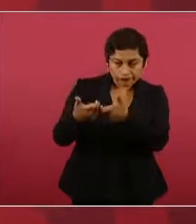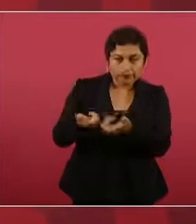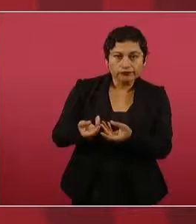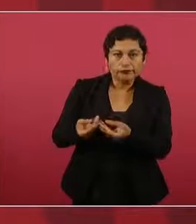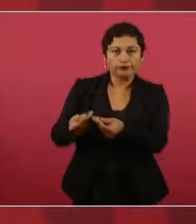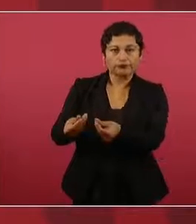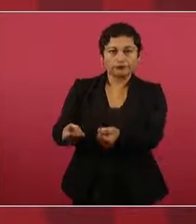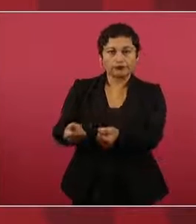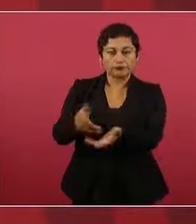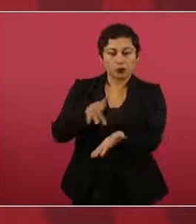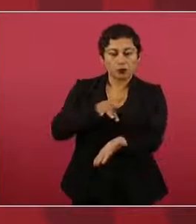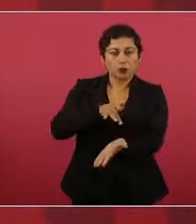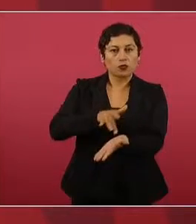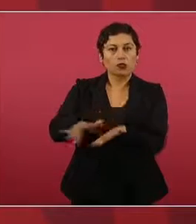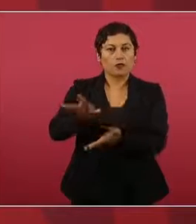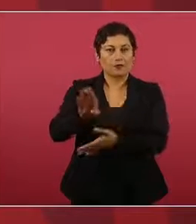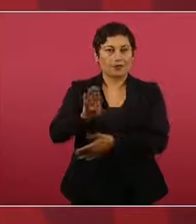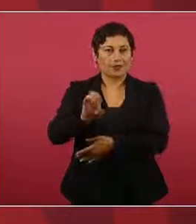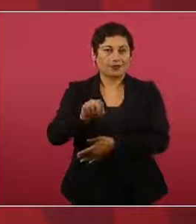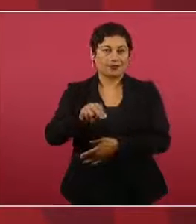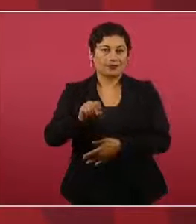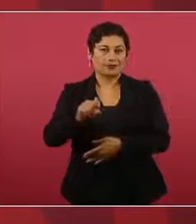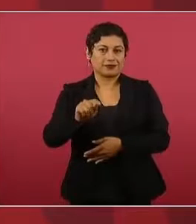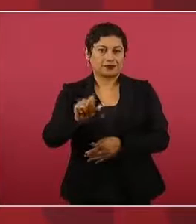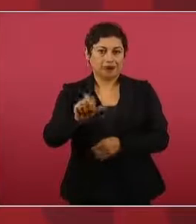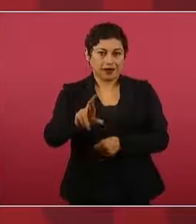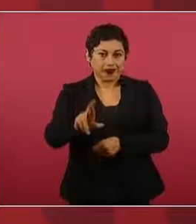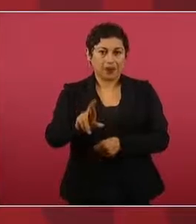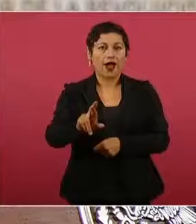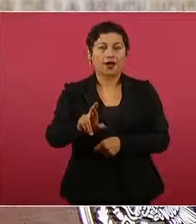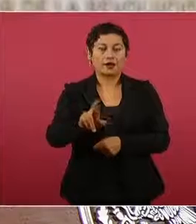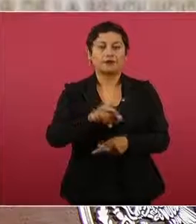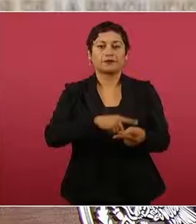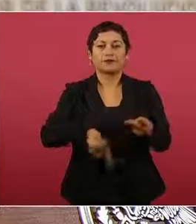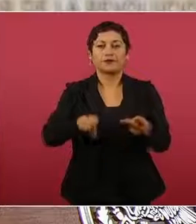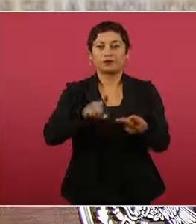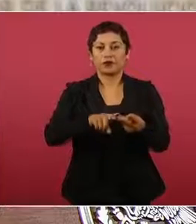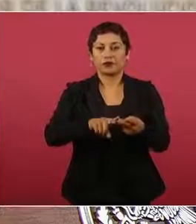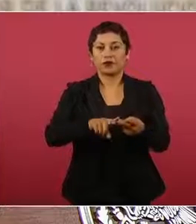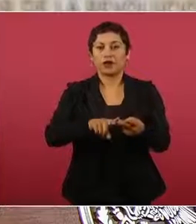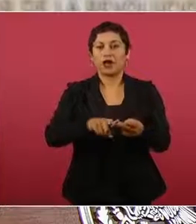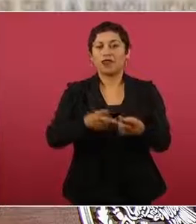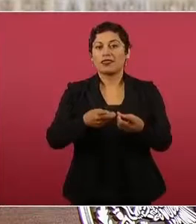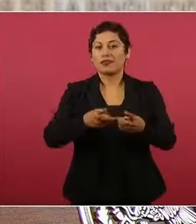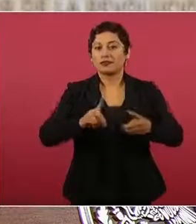los programas de bienestar, los programas de desarrollo?